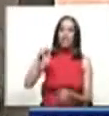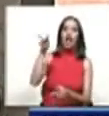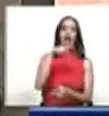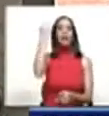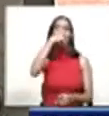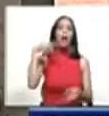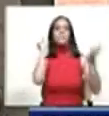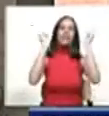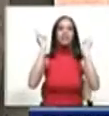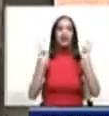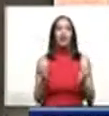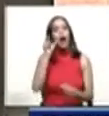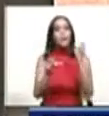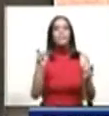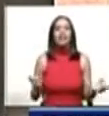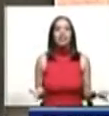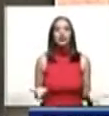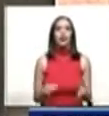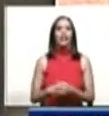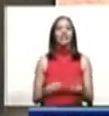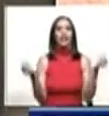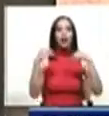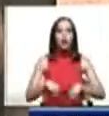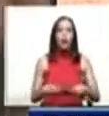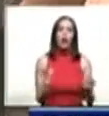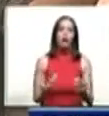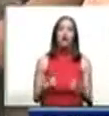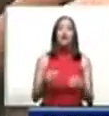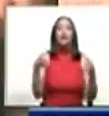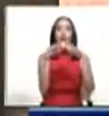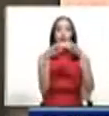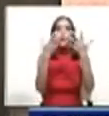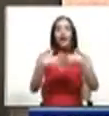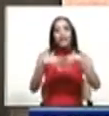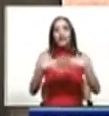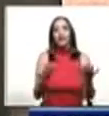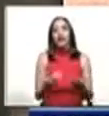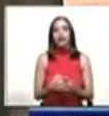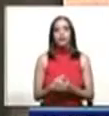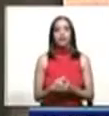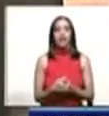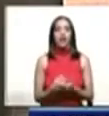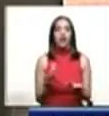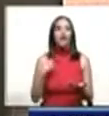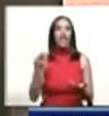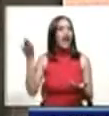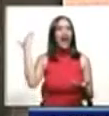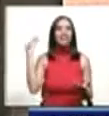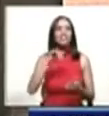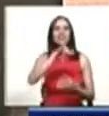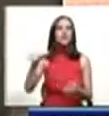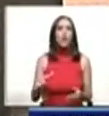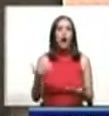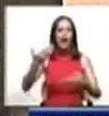Y aquellas personas que estén pensando en la negociación con un sector empresarial al más estilo de la época de la Unión Soviética cuando se cayó el muro de Berlín, hermano,